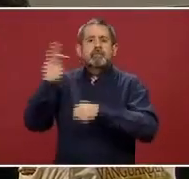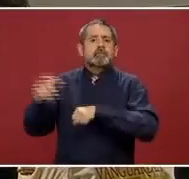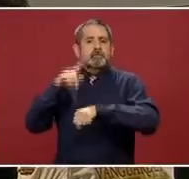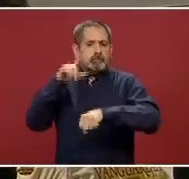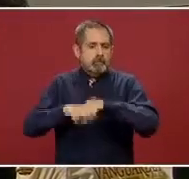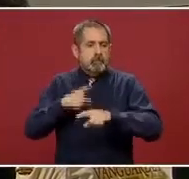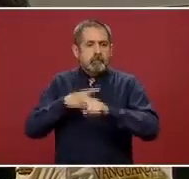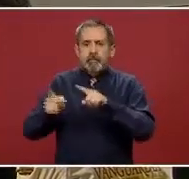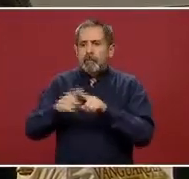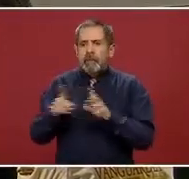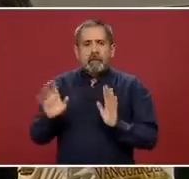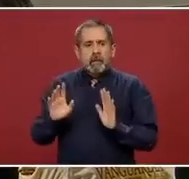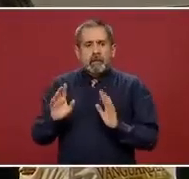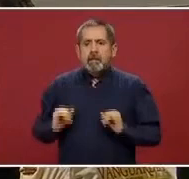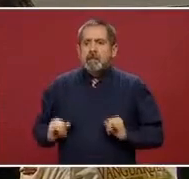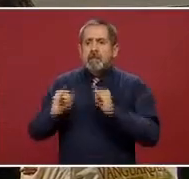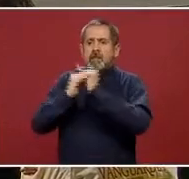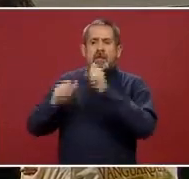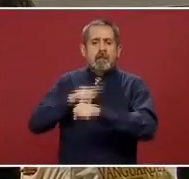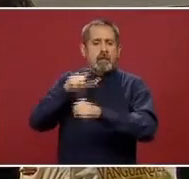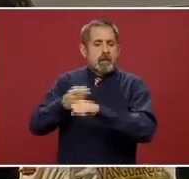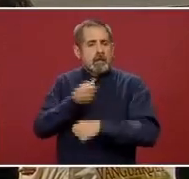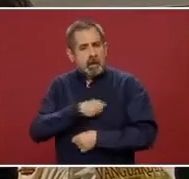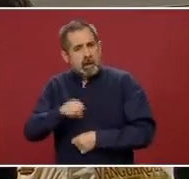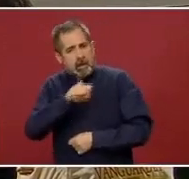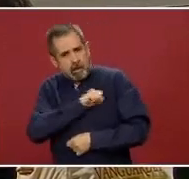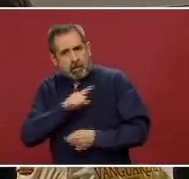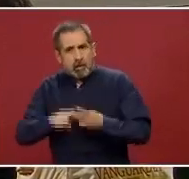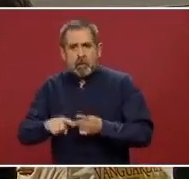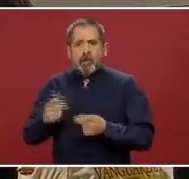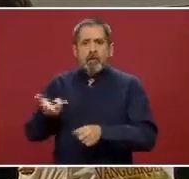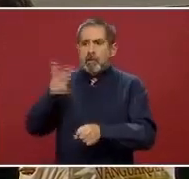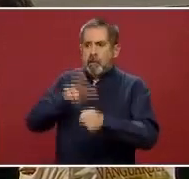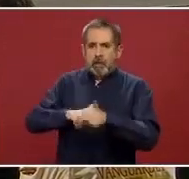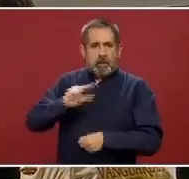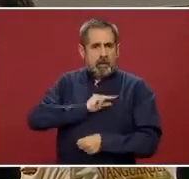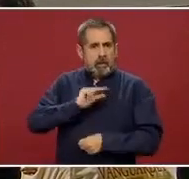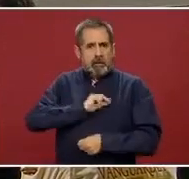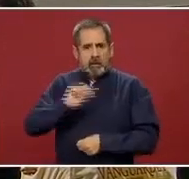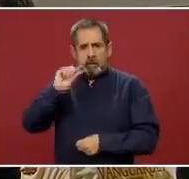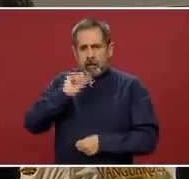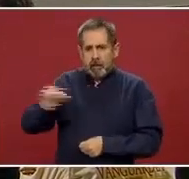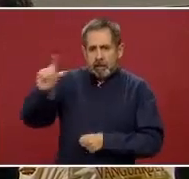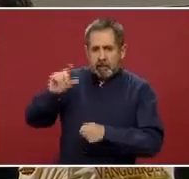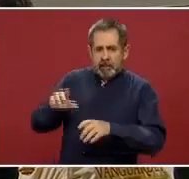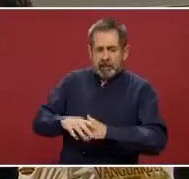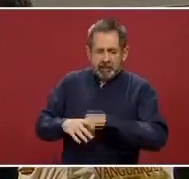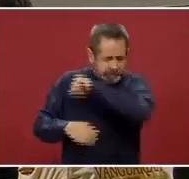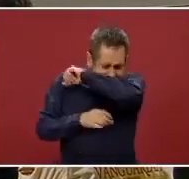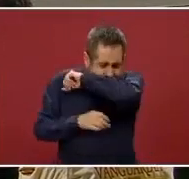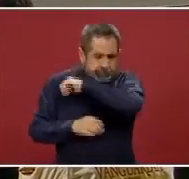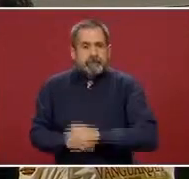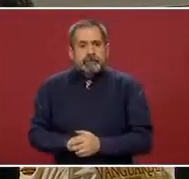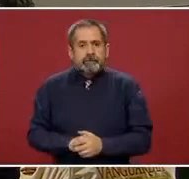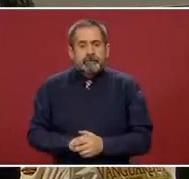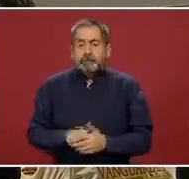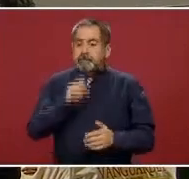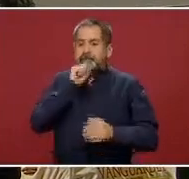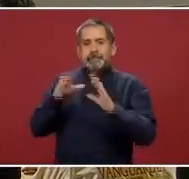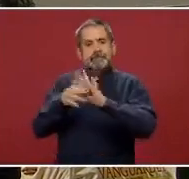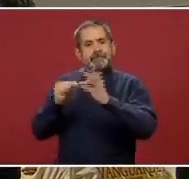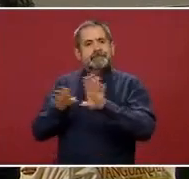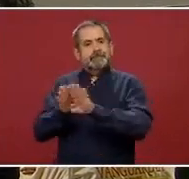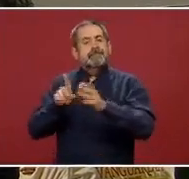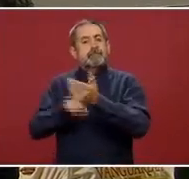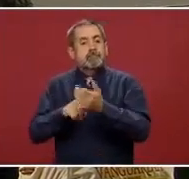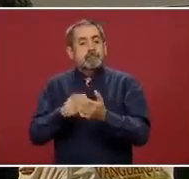en los Institutos Nacionales de Salud y hospitales de alta especialidad. Pero también tiene una enorme proporción de actividades